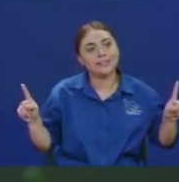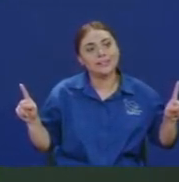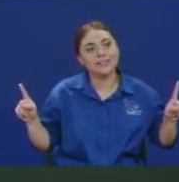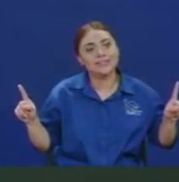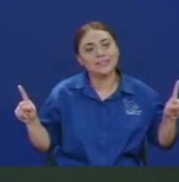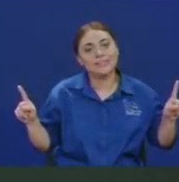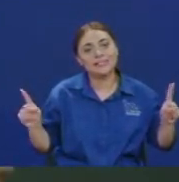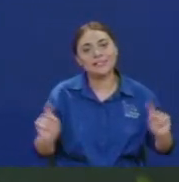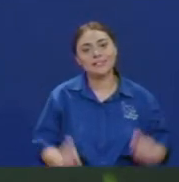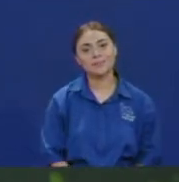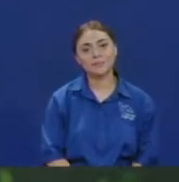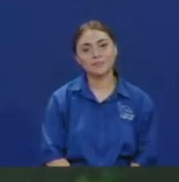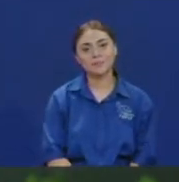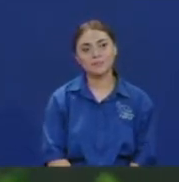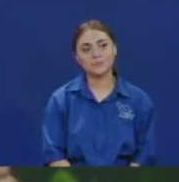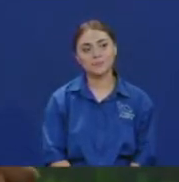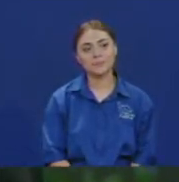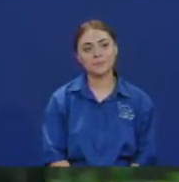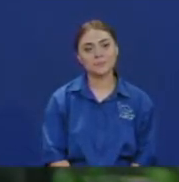Reprendemos el nombre de Jesús.